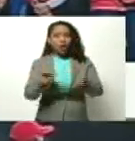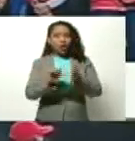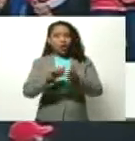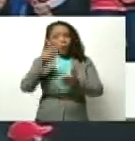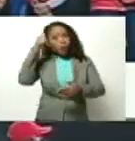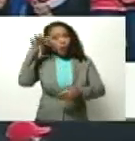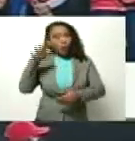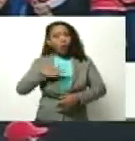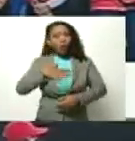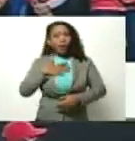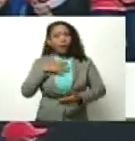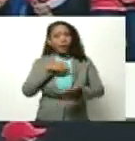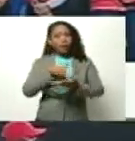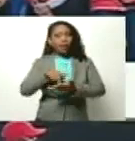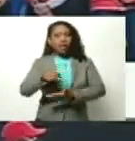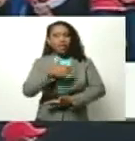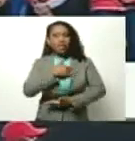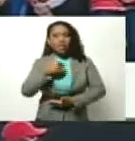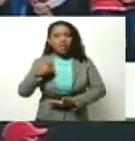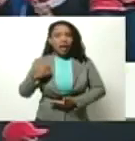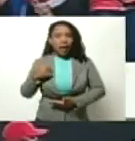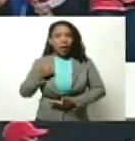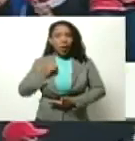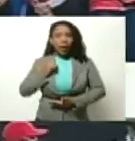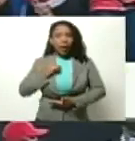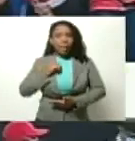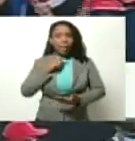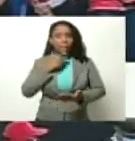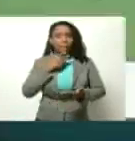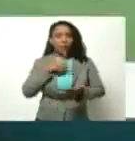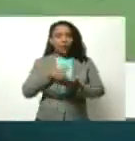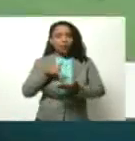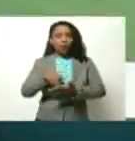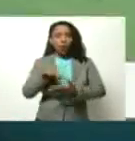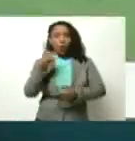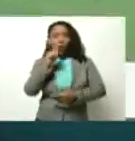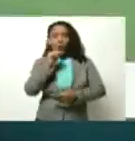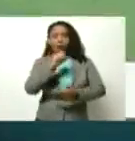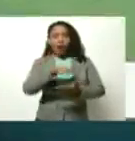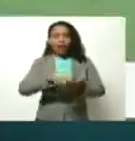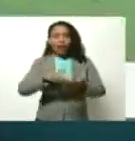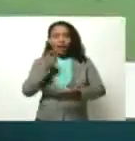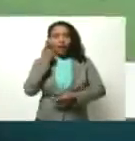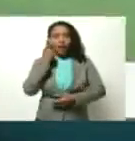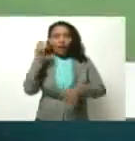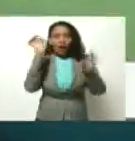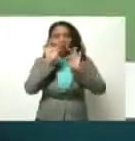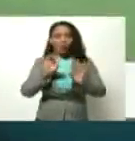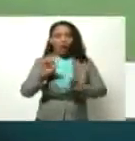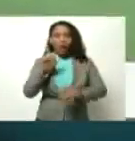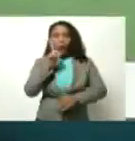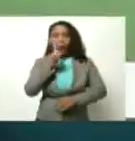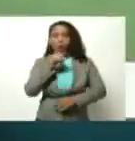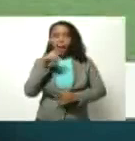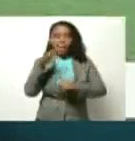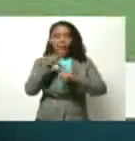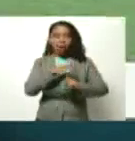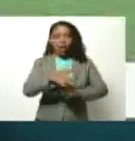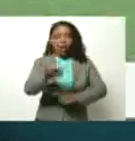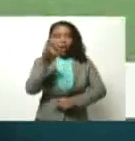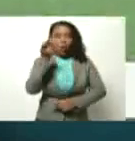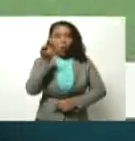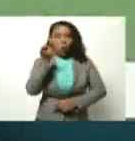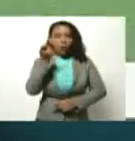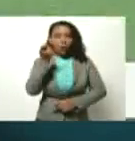el pueblo pueda postular a quien quiera postular donde no haya listas de ningún tipo donde no haya presiones de ningún